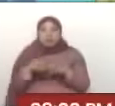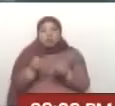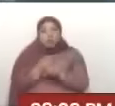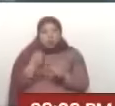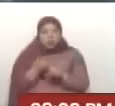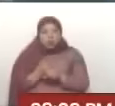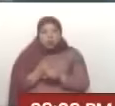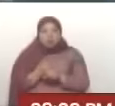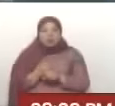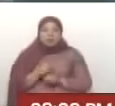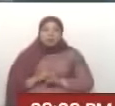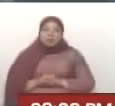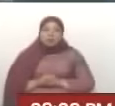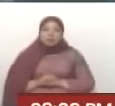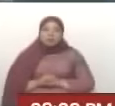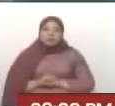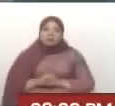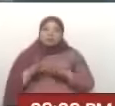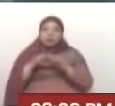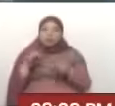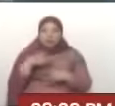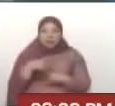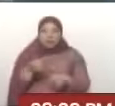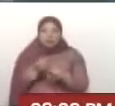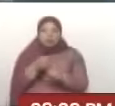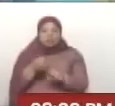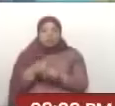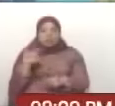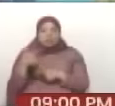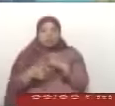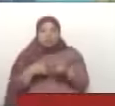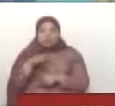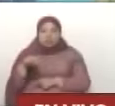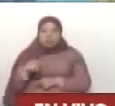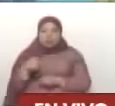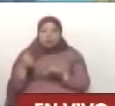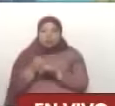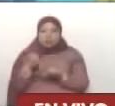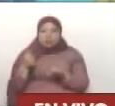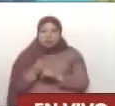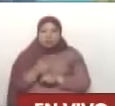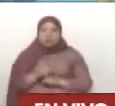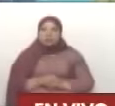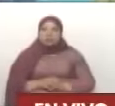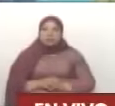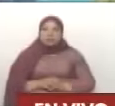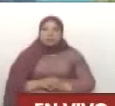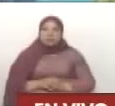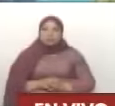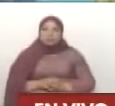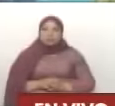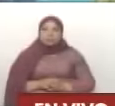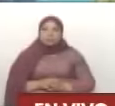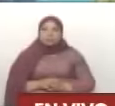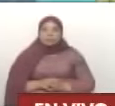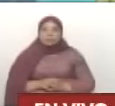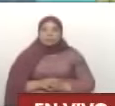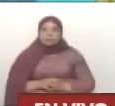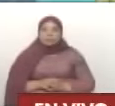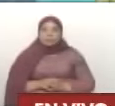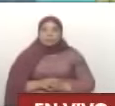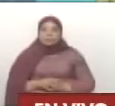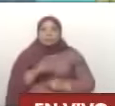fuerza, toda su inteligencia, toda su capacidad de gestión, allí, en